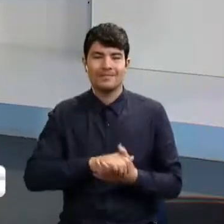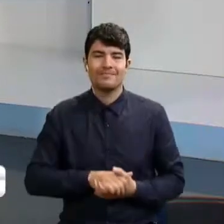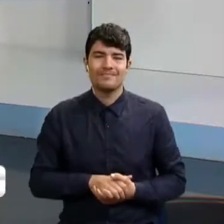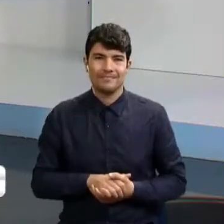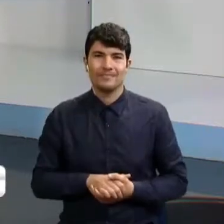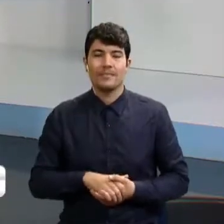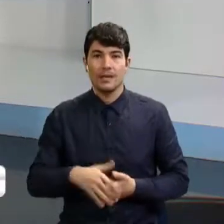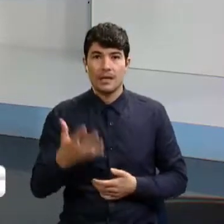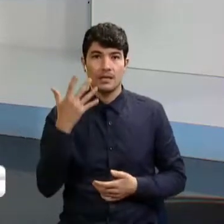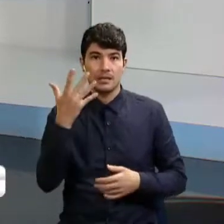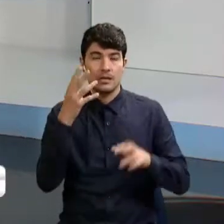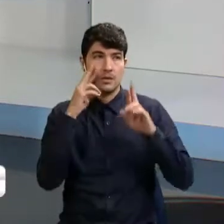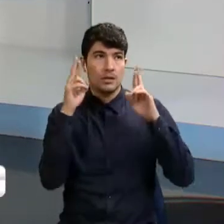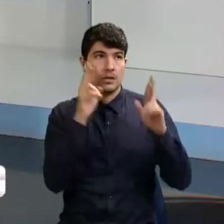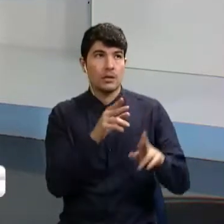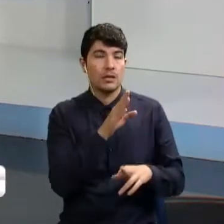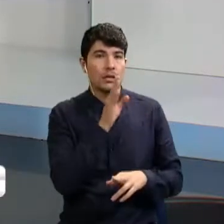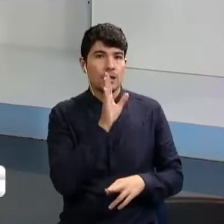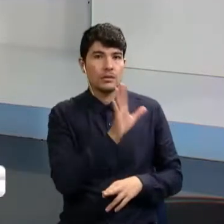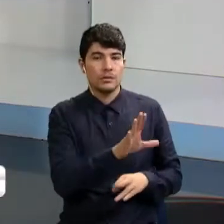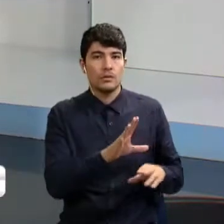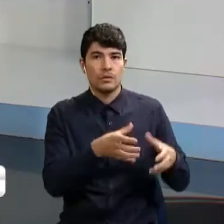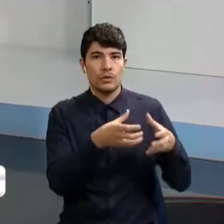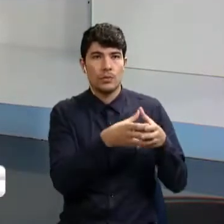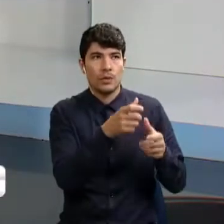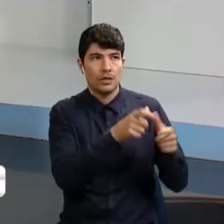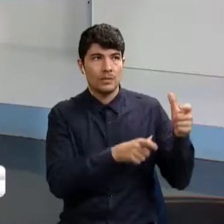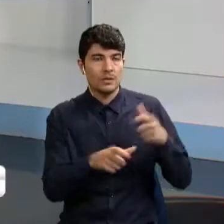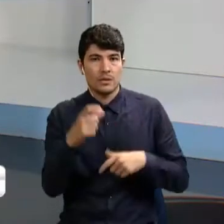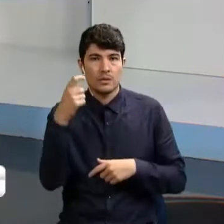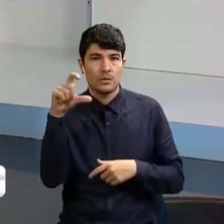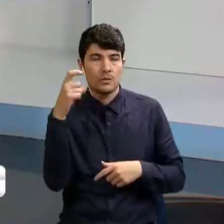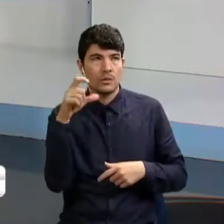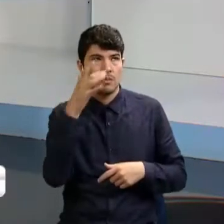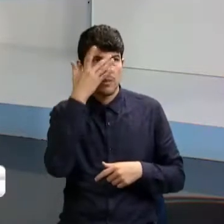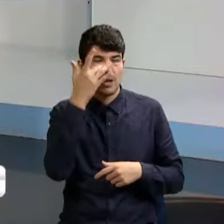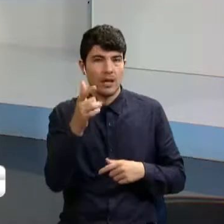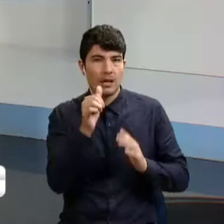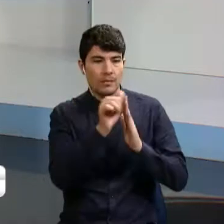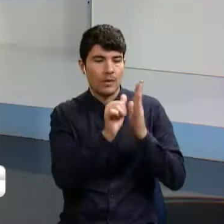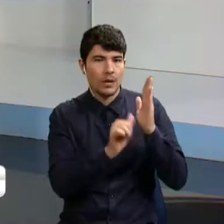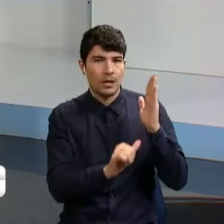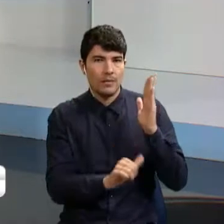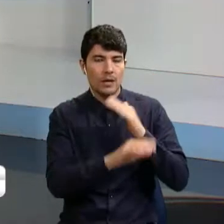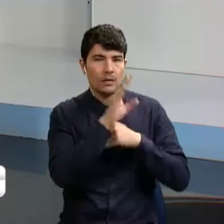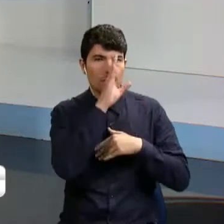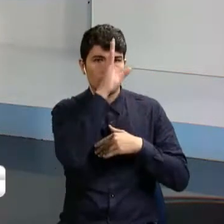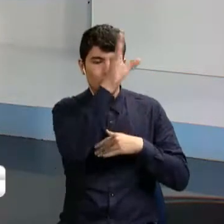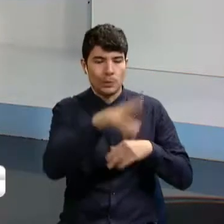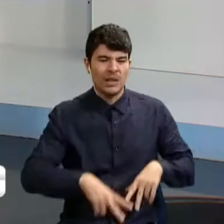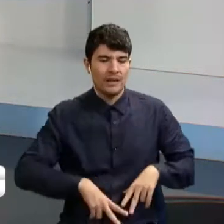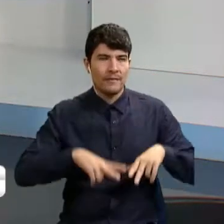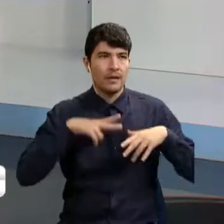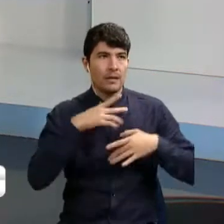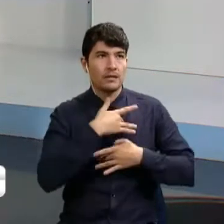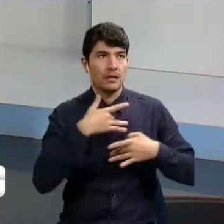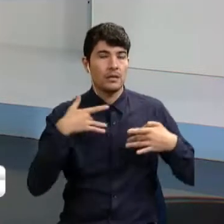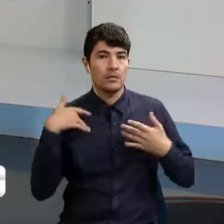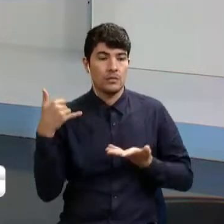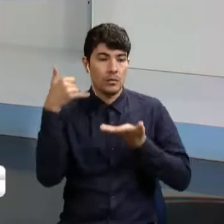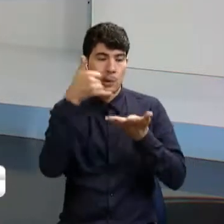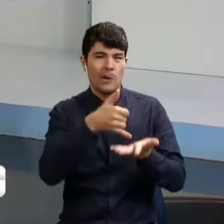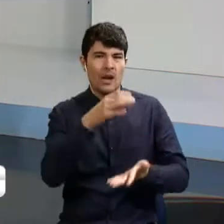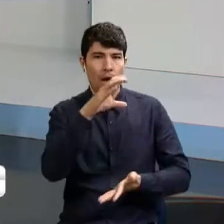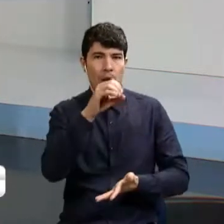Y 5 galardones de otra parte recibió la gente de Cúcuta por el programa Hábitos y Estilos de Vida Saludable. Los premió